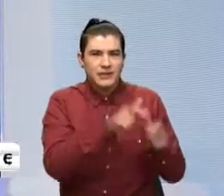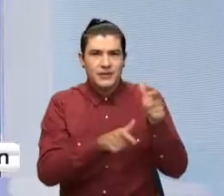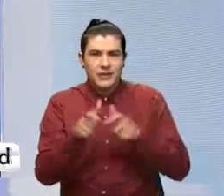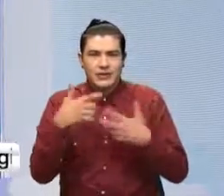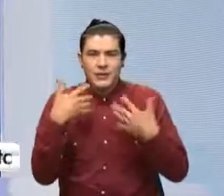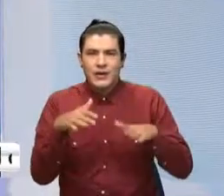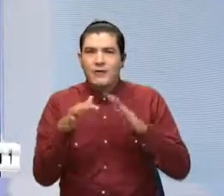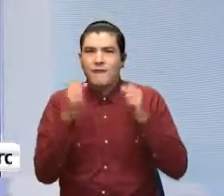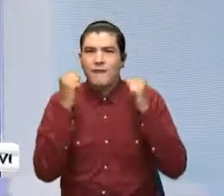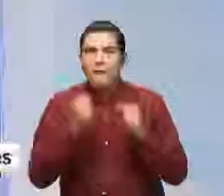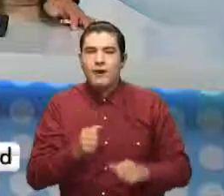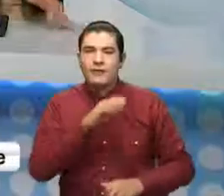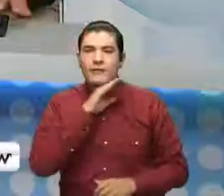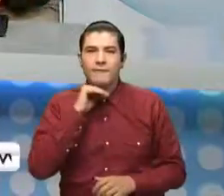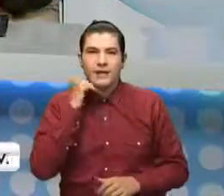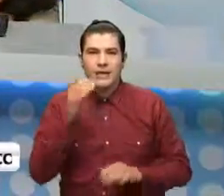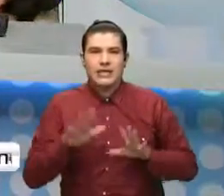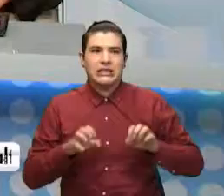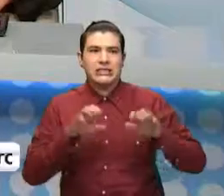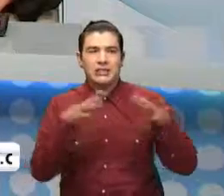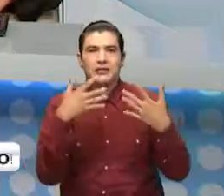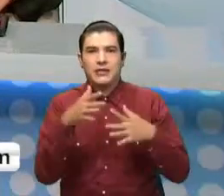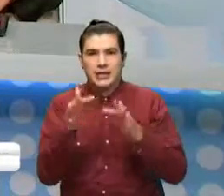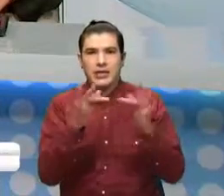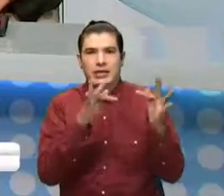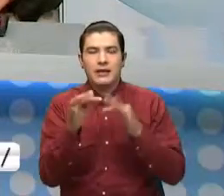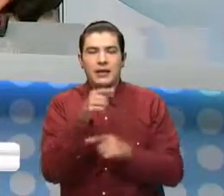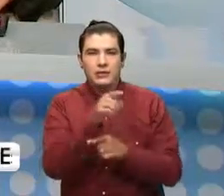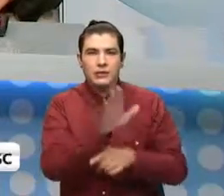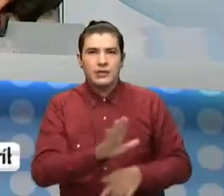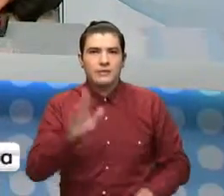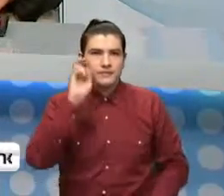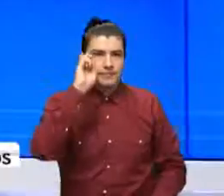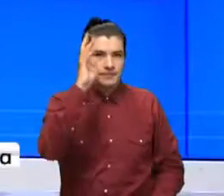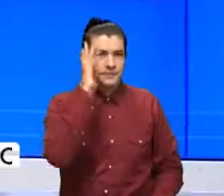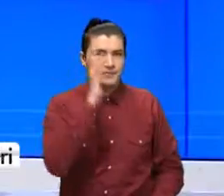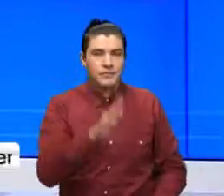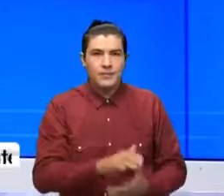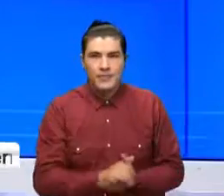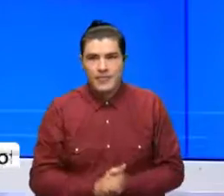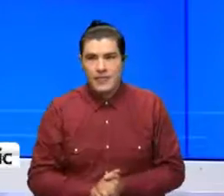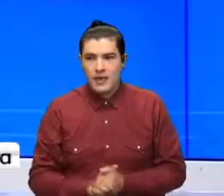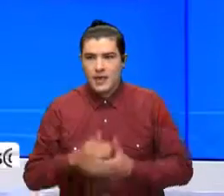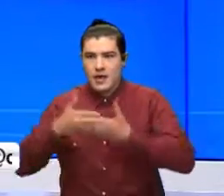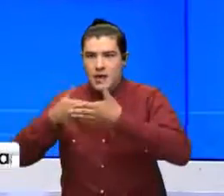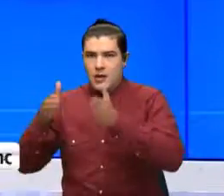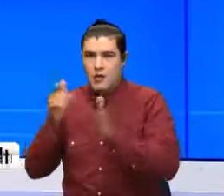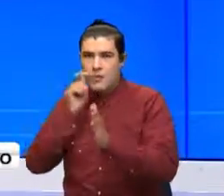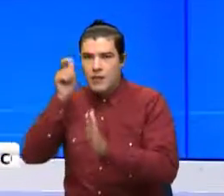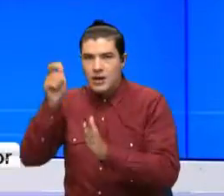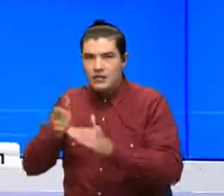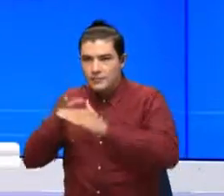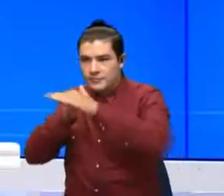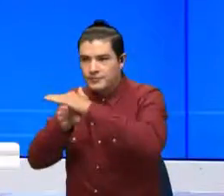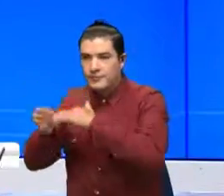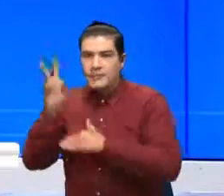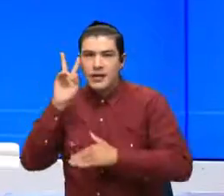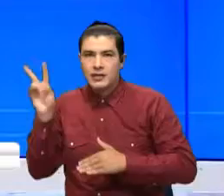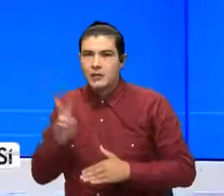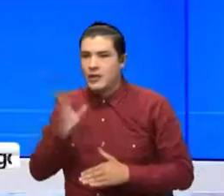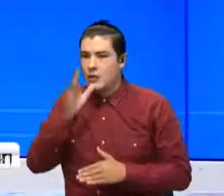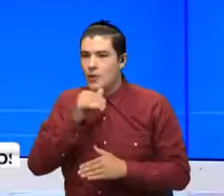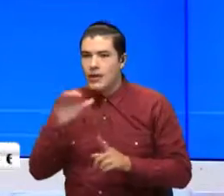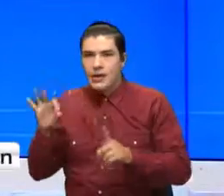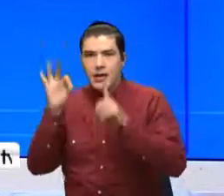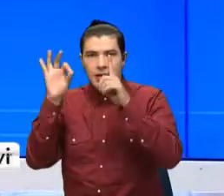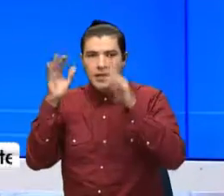son tratadas en Norte de Santander. Un corredor humanitario para enfermos se hace necesario porque en Venezuela no hay garantías de